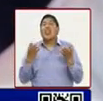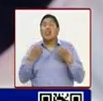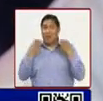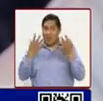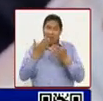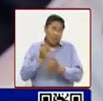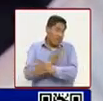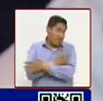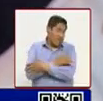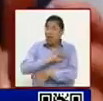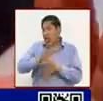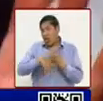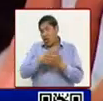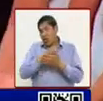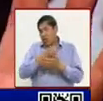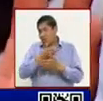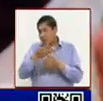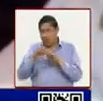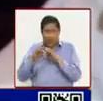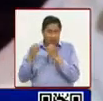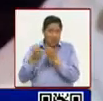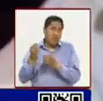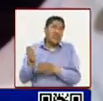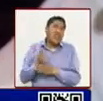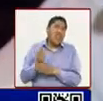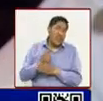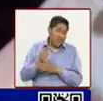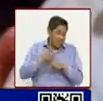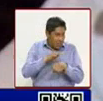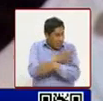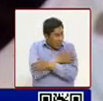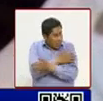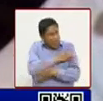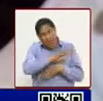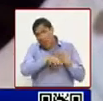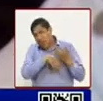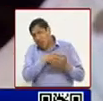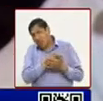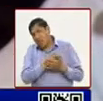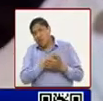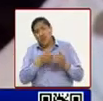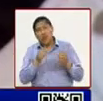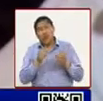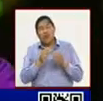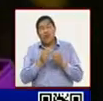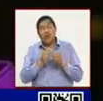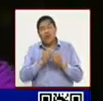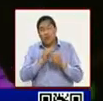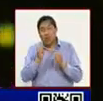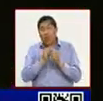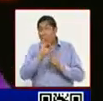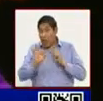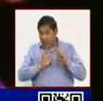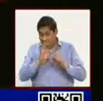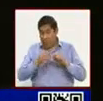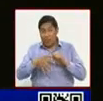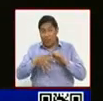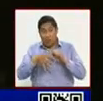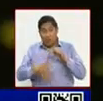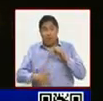darle un saludo grande a todo el cuerpo técnico, un saludo a todo la CONMEBOL, todos los que forman parte de la